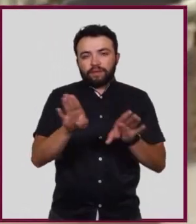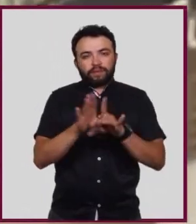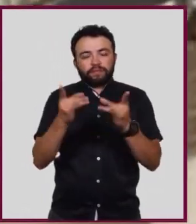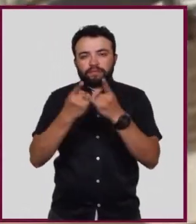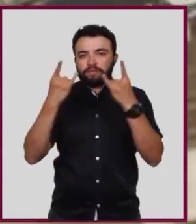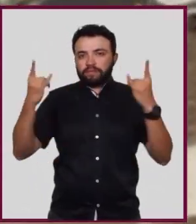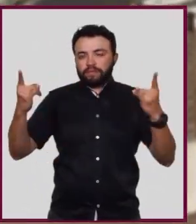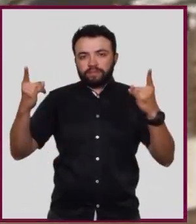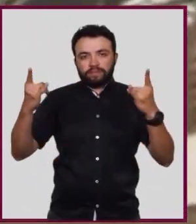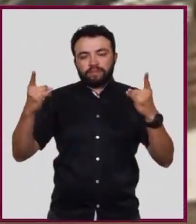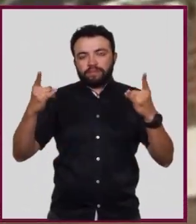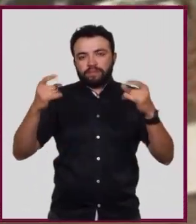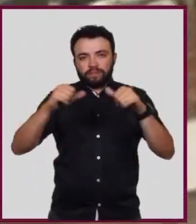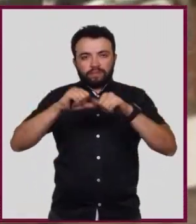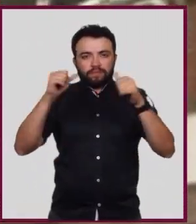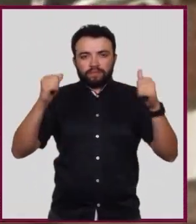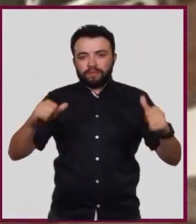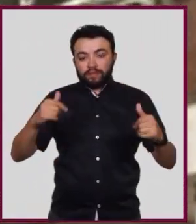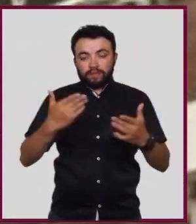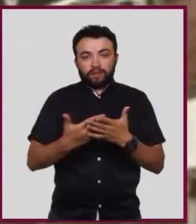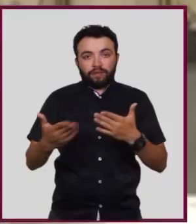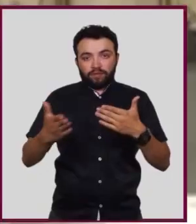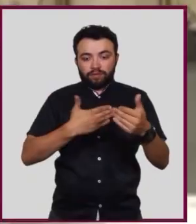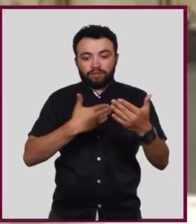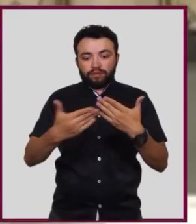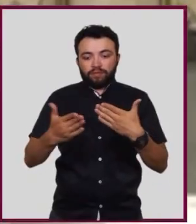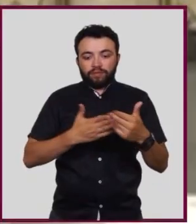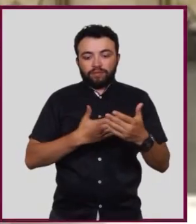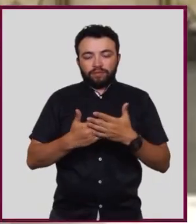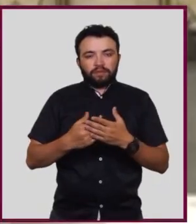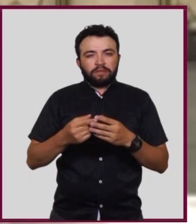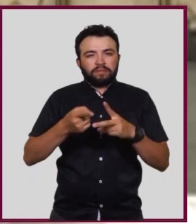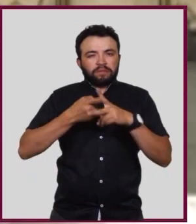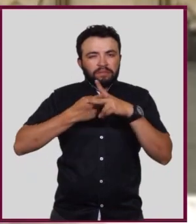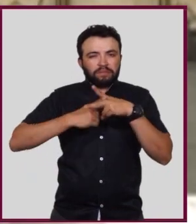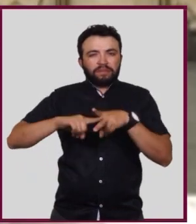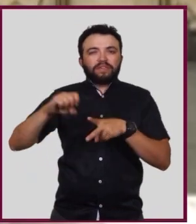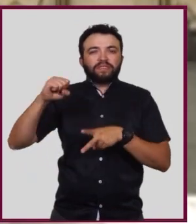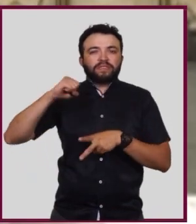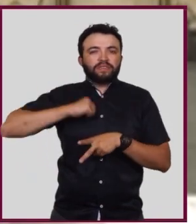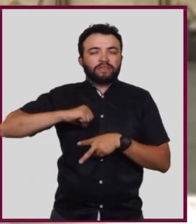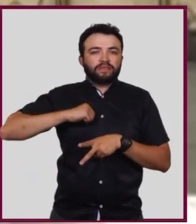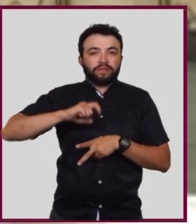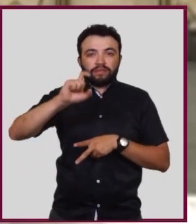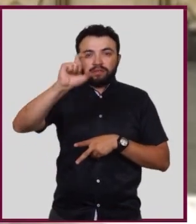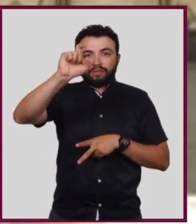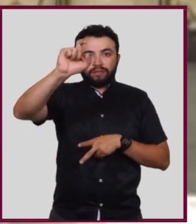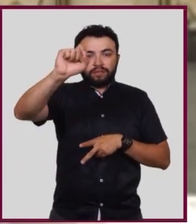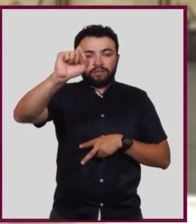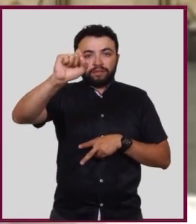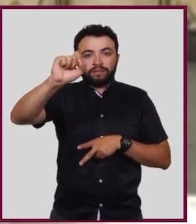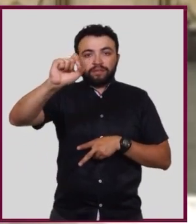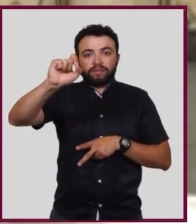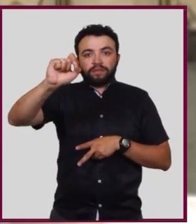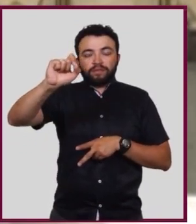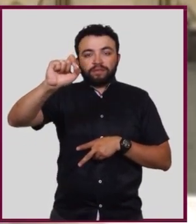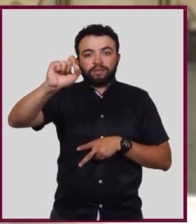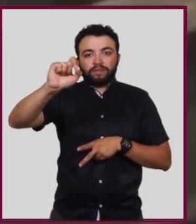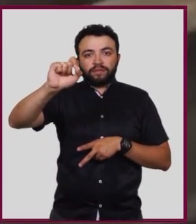historia del arte moderno, en las vanguardias del principio del siglo XX, apareció como